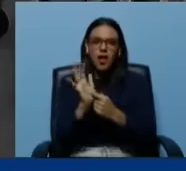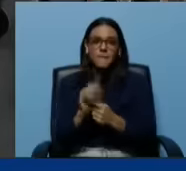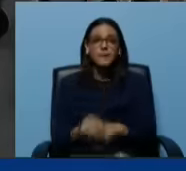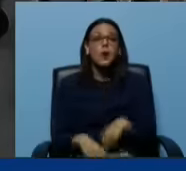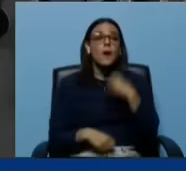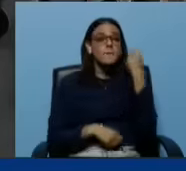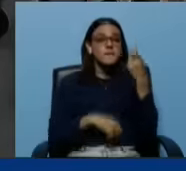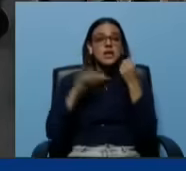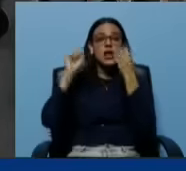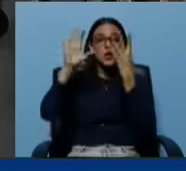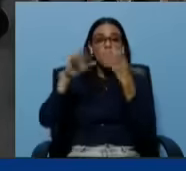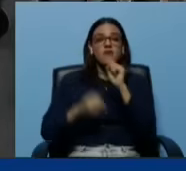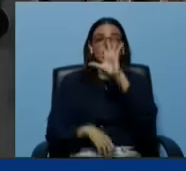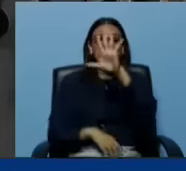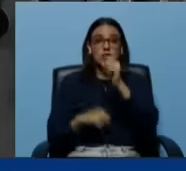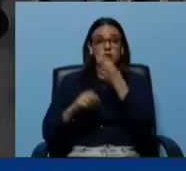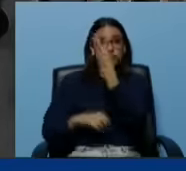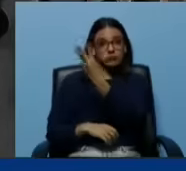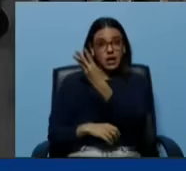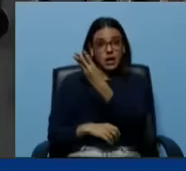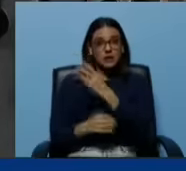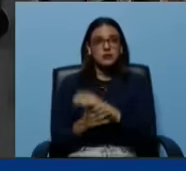En